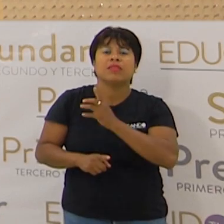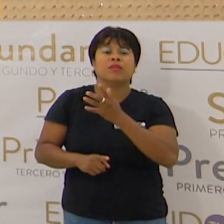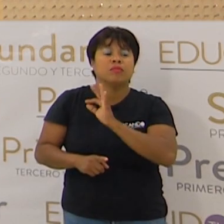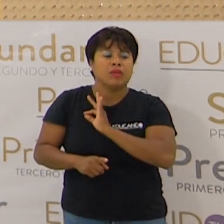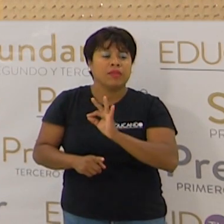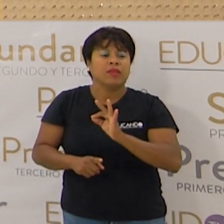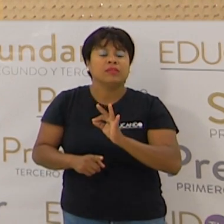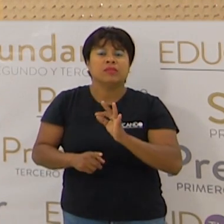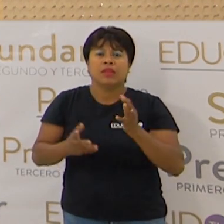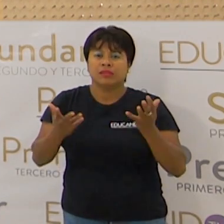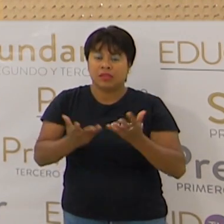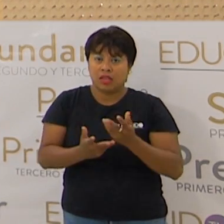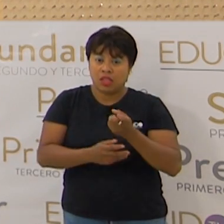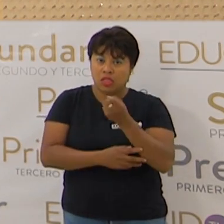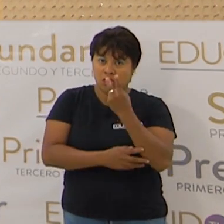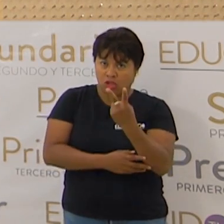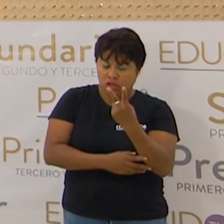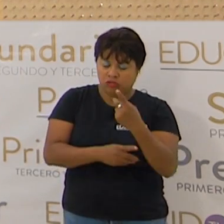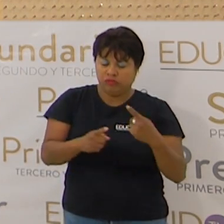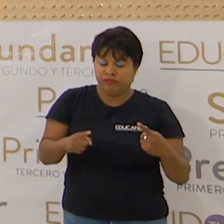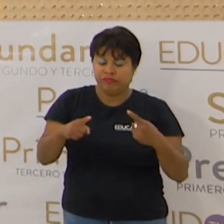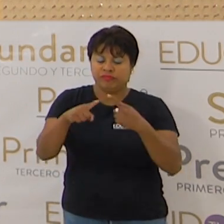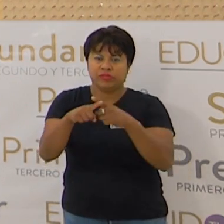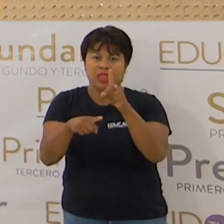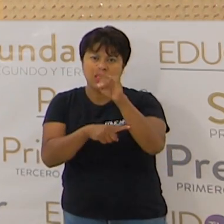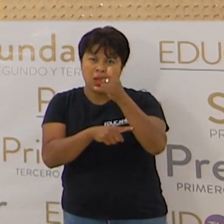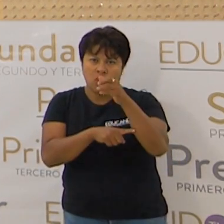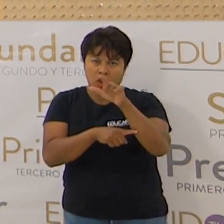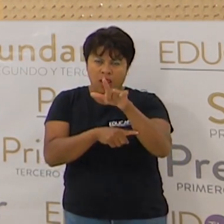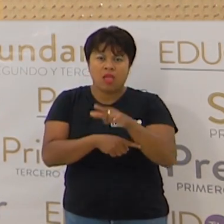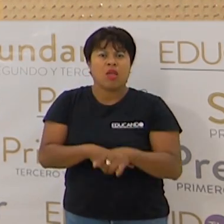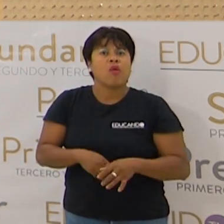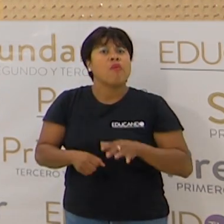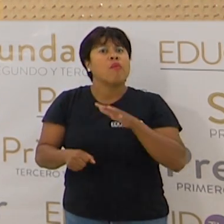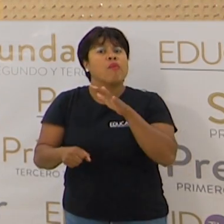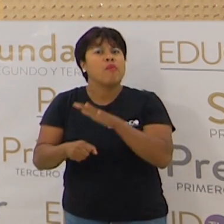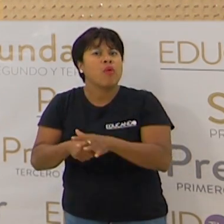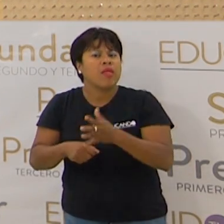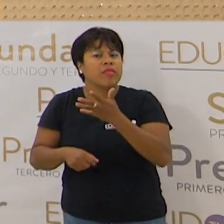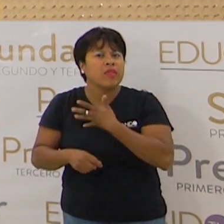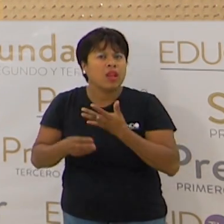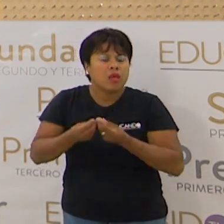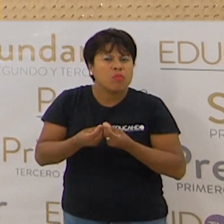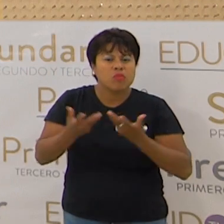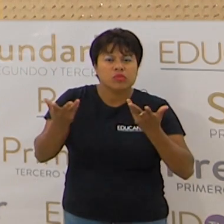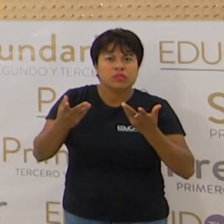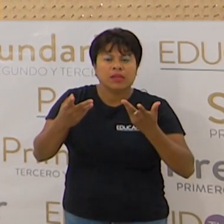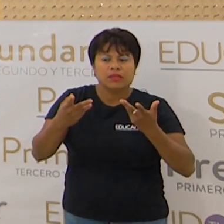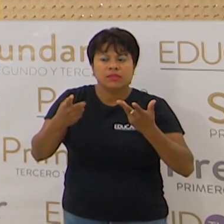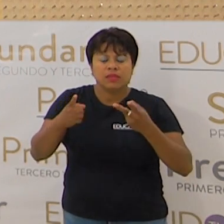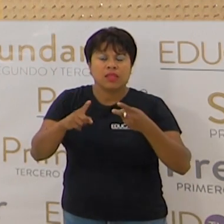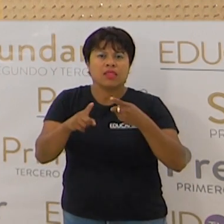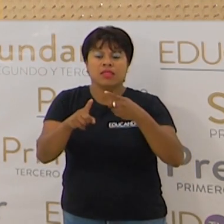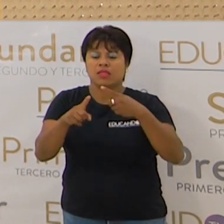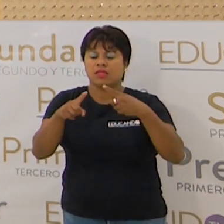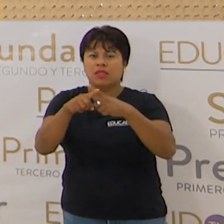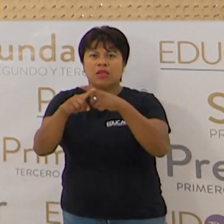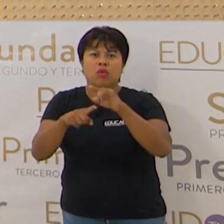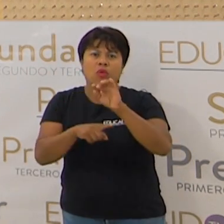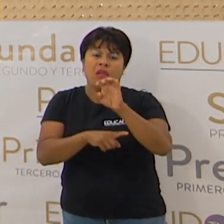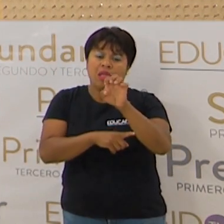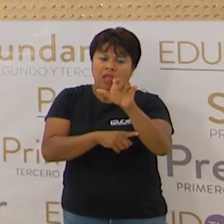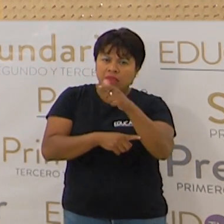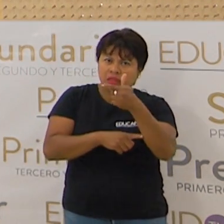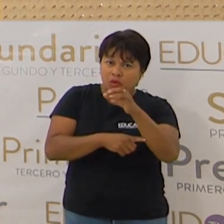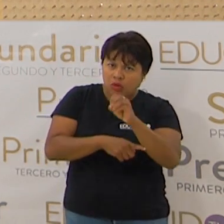trazar 2 diagonales. ¿Qué figura tendría muchas diagonales? Un